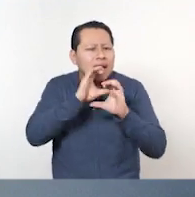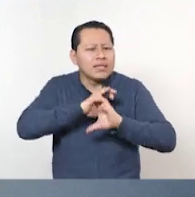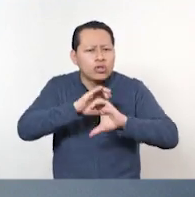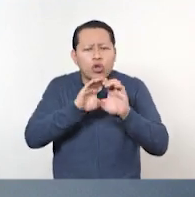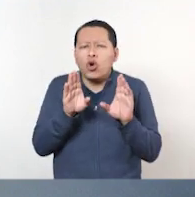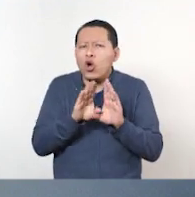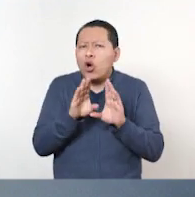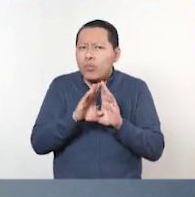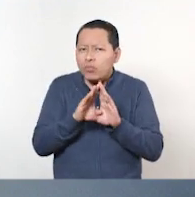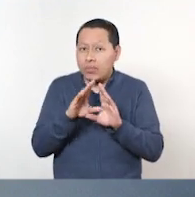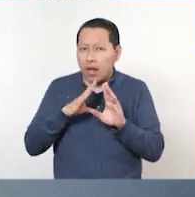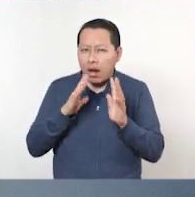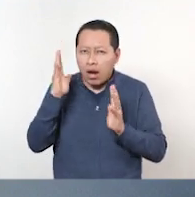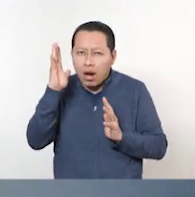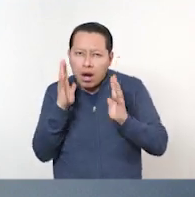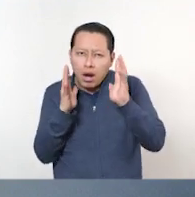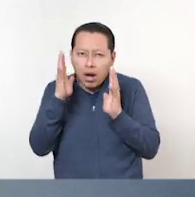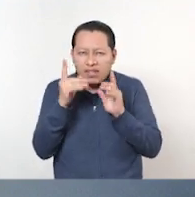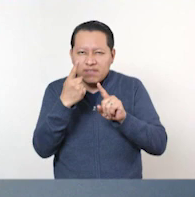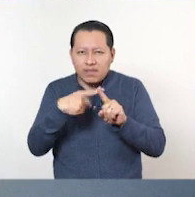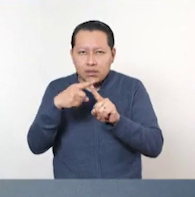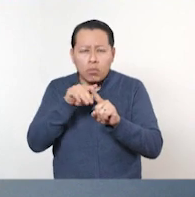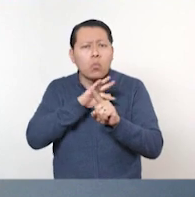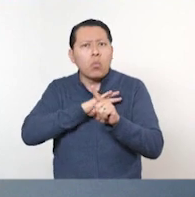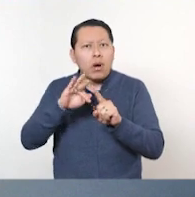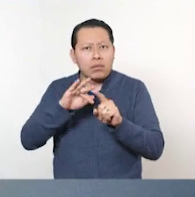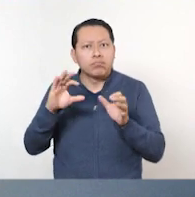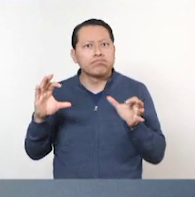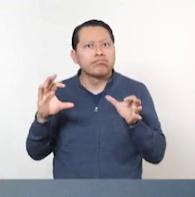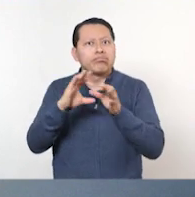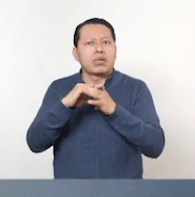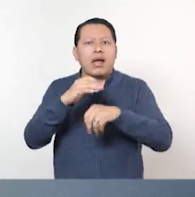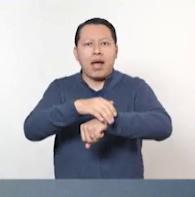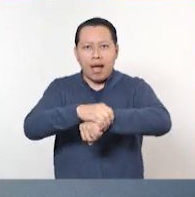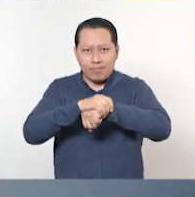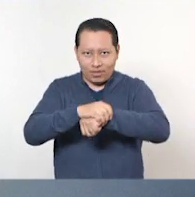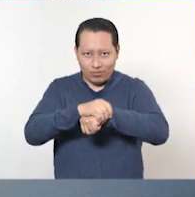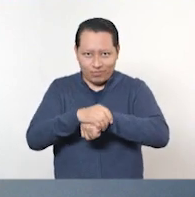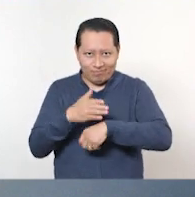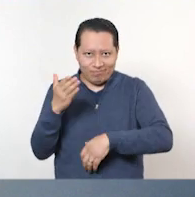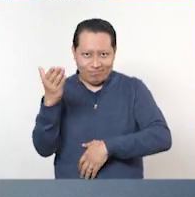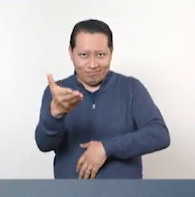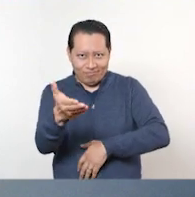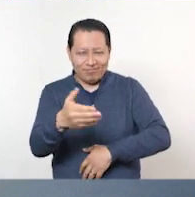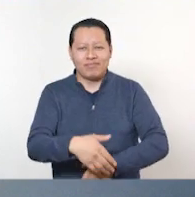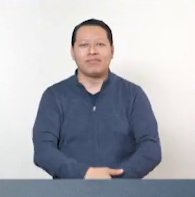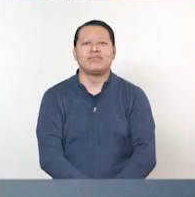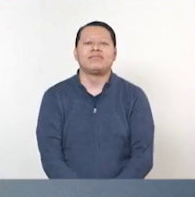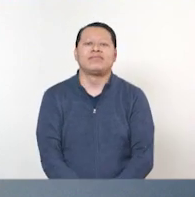a través de las señas podemos lograr una excelente amistad.